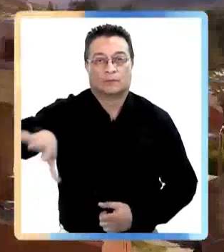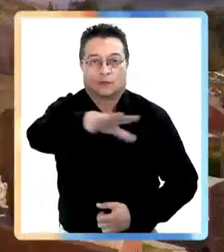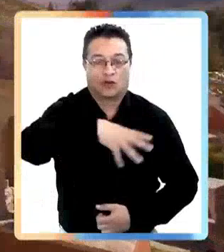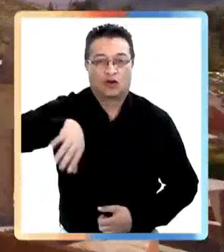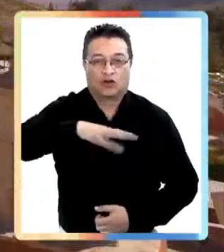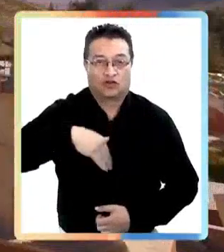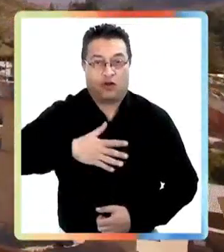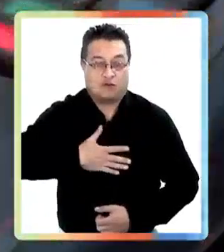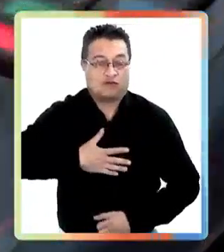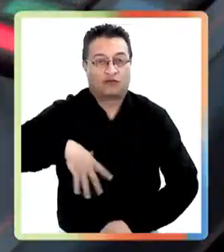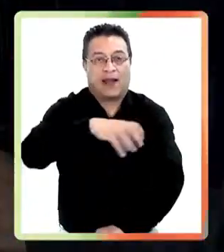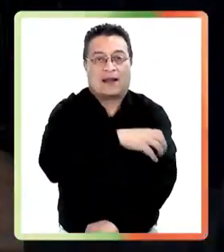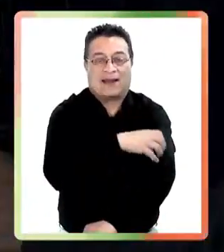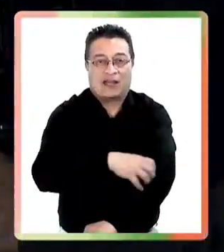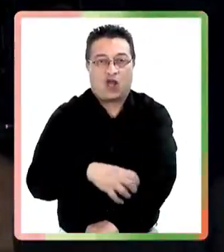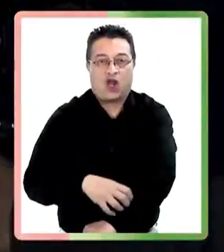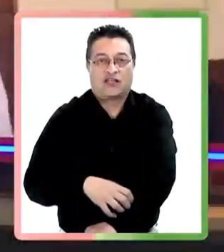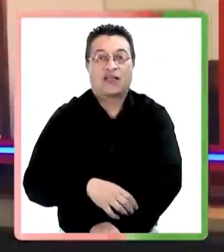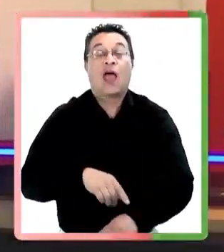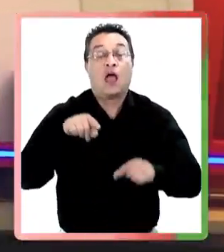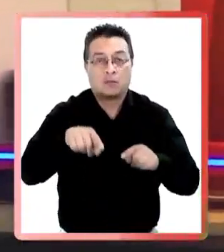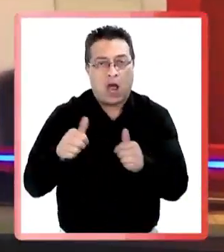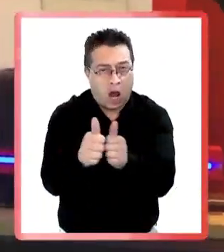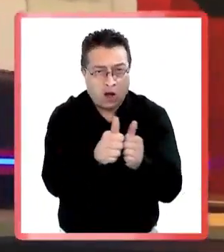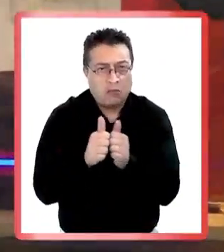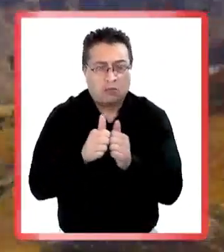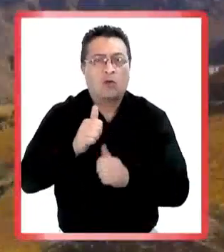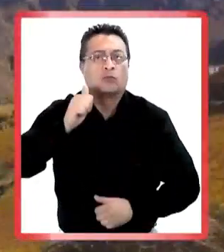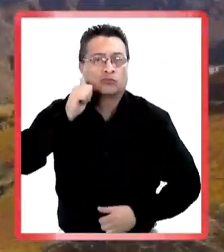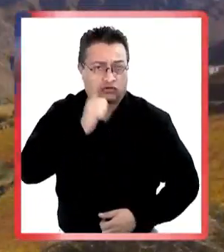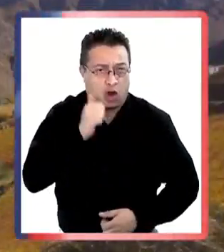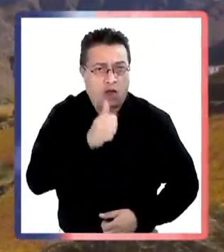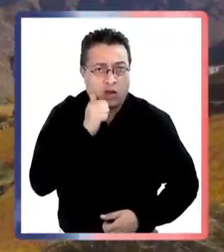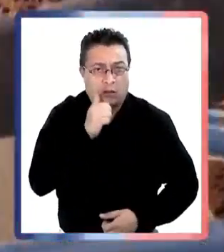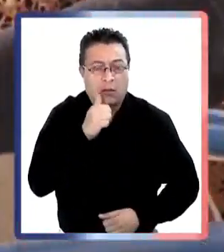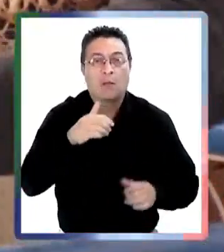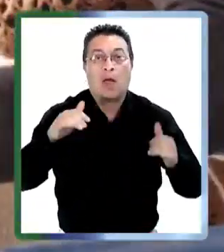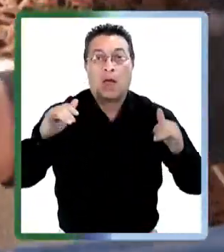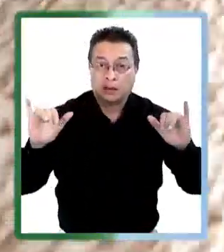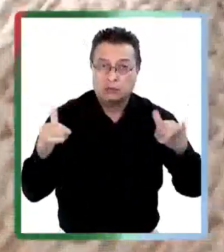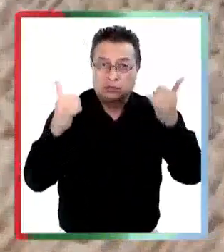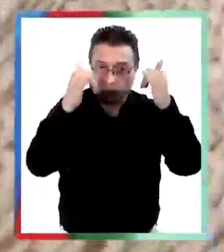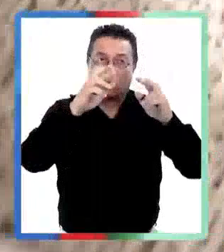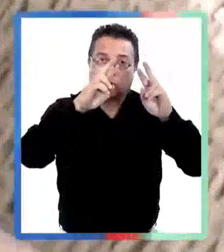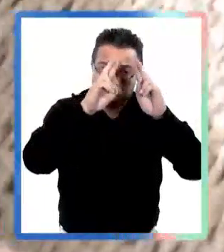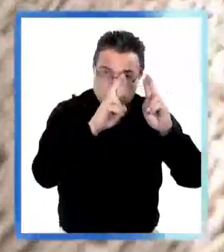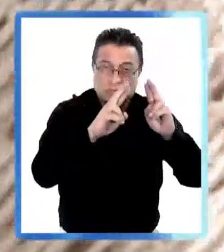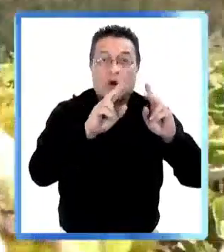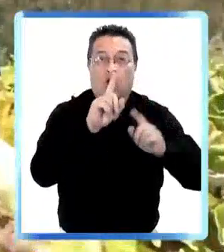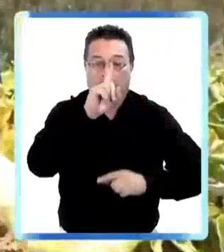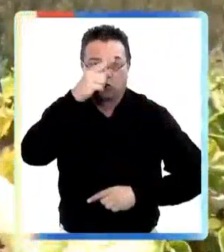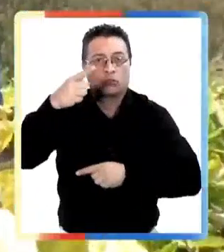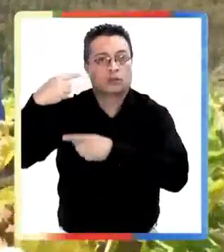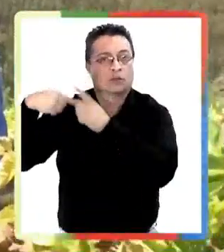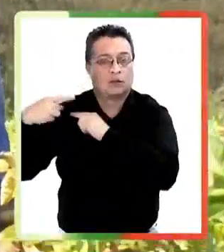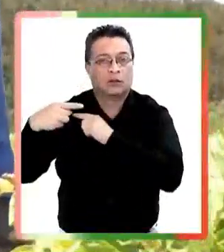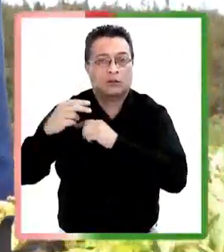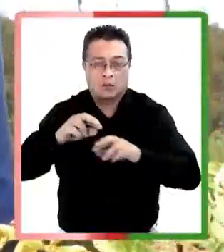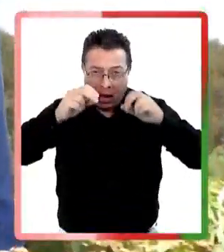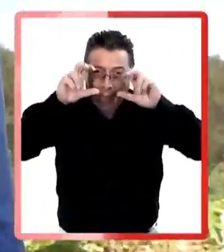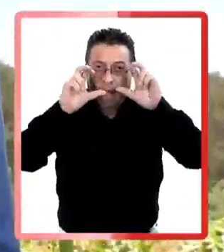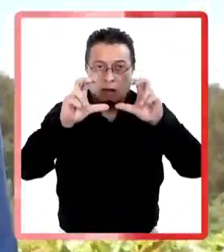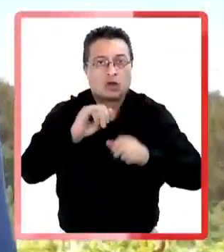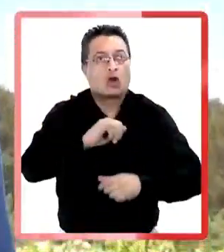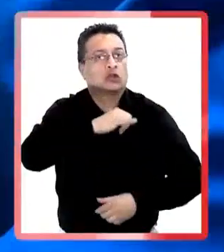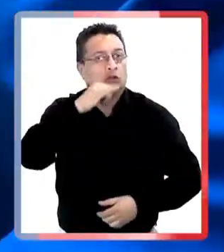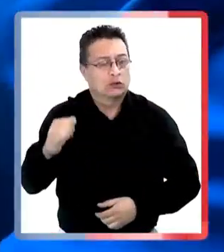Somos las regiones, porque acompañamos el día a día, celebramos las tradiciones, siempre atentos